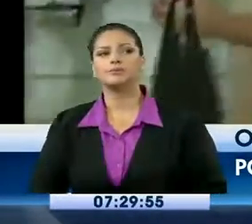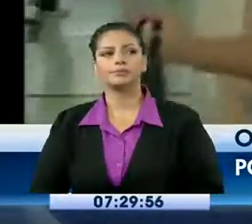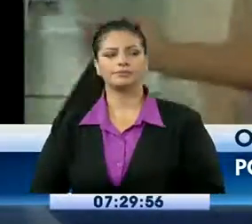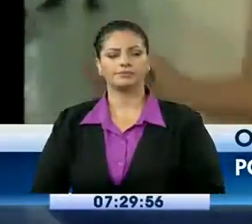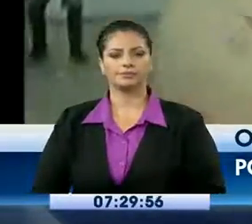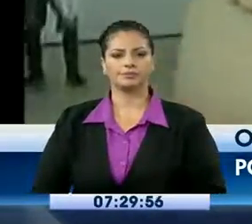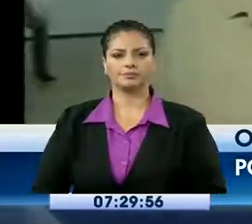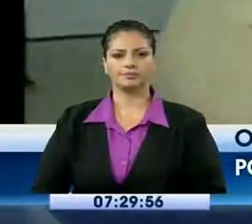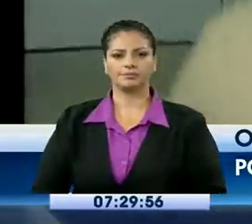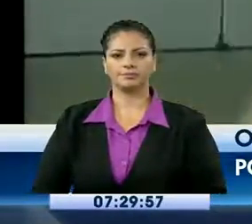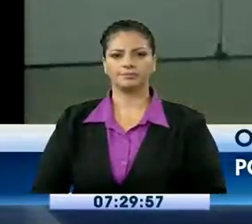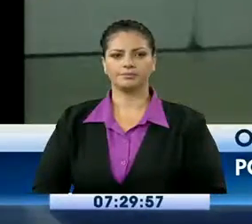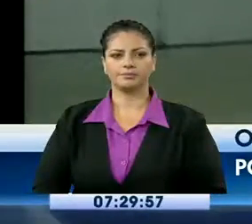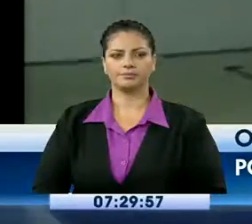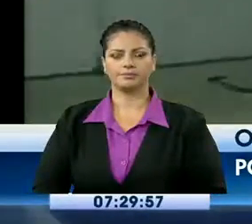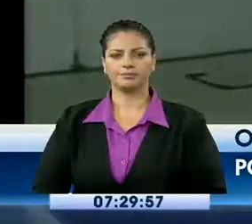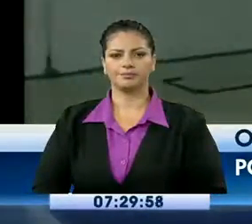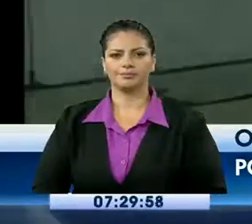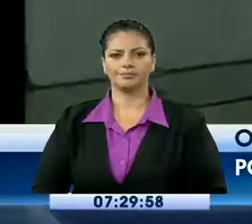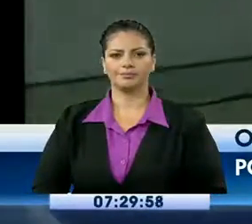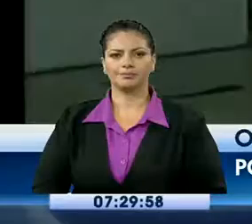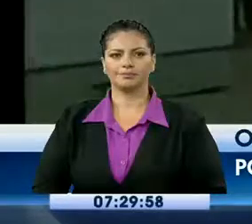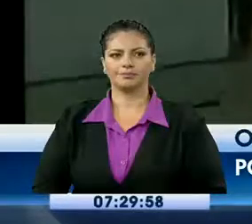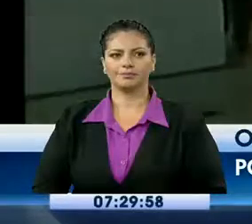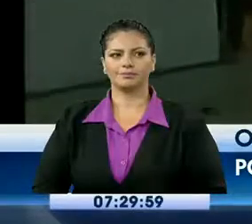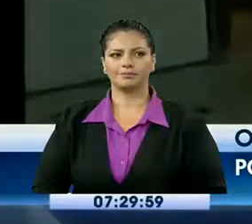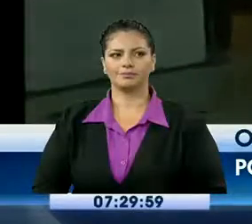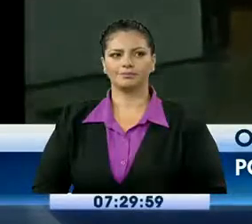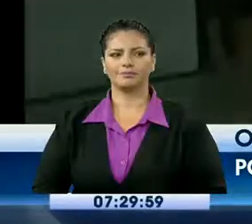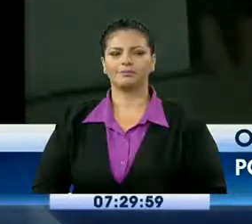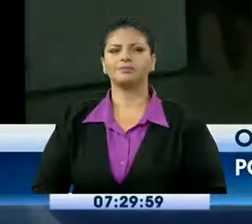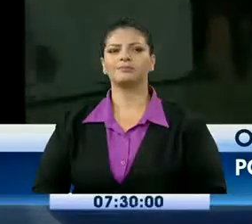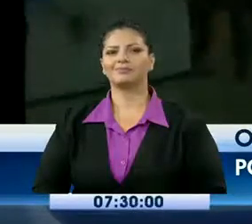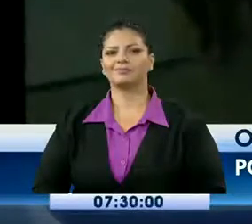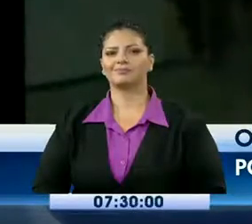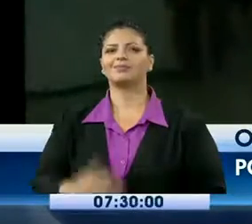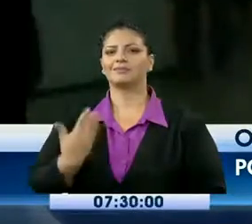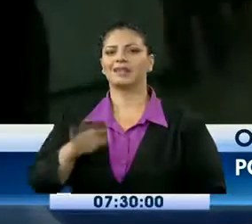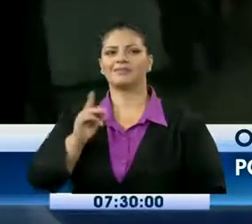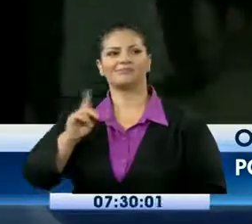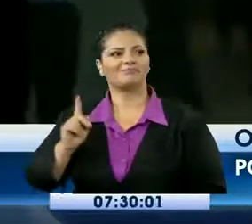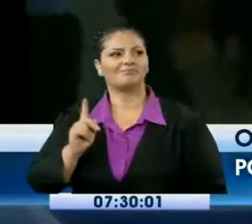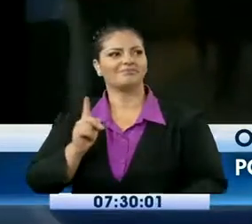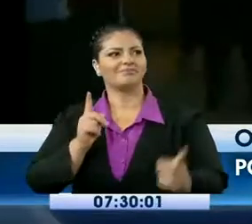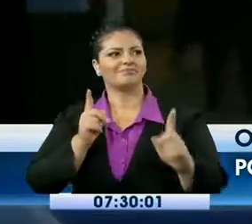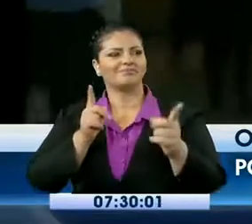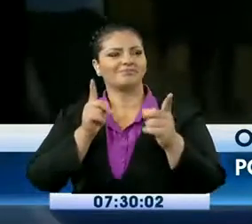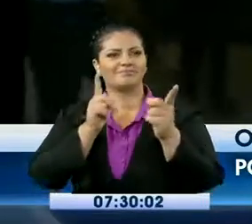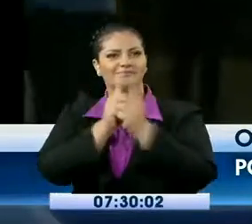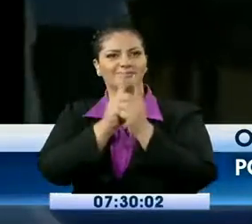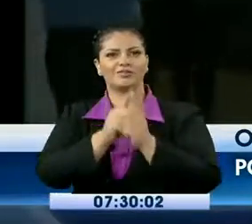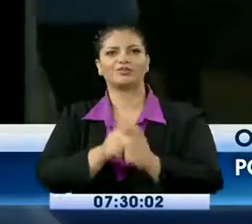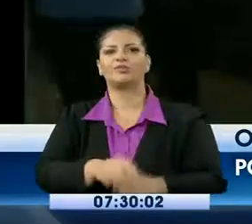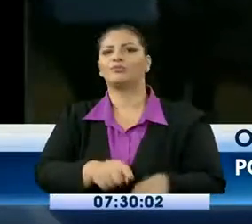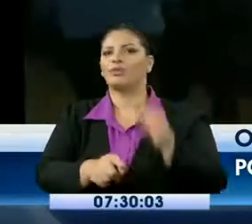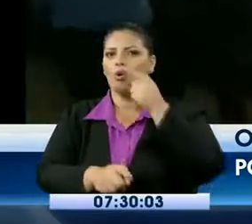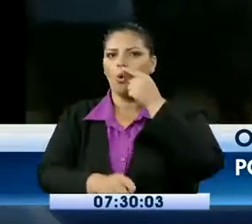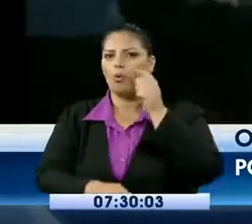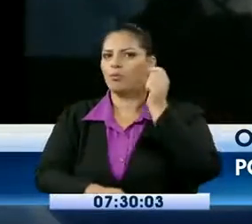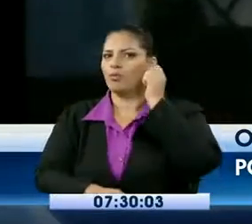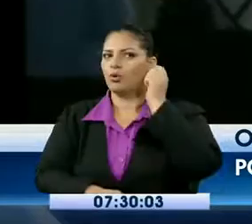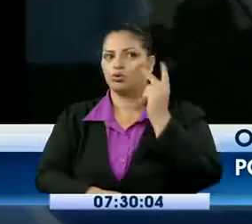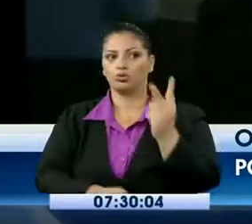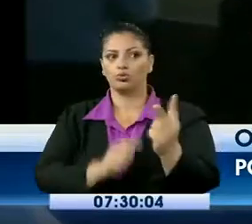control. Acá, justamente de este lado se encuentra la comisaria y el comisario. Hay varios comisarios